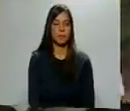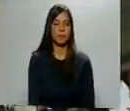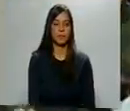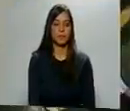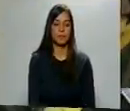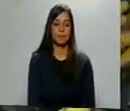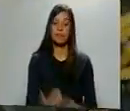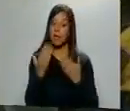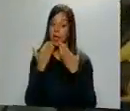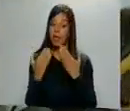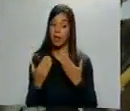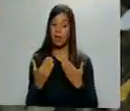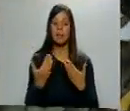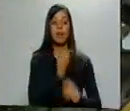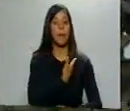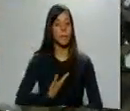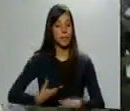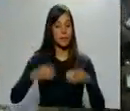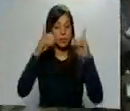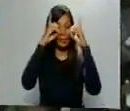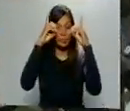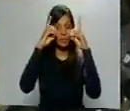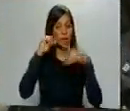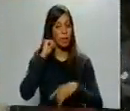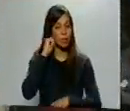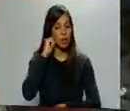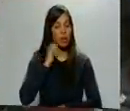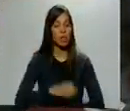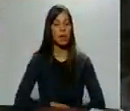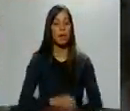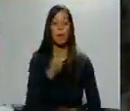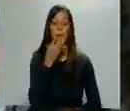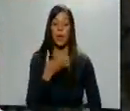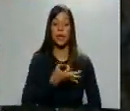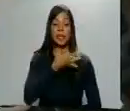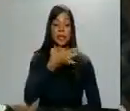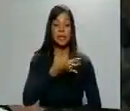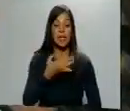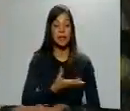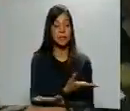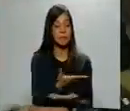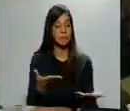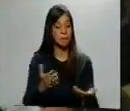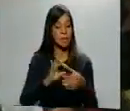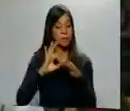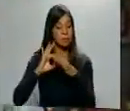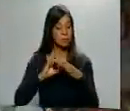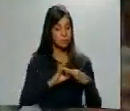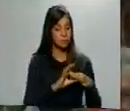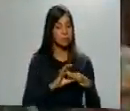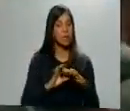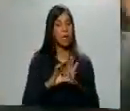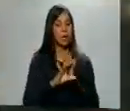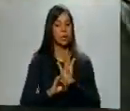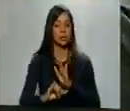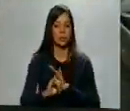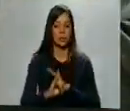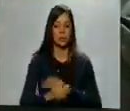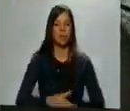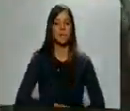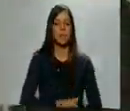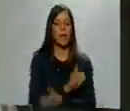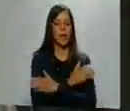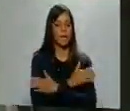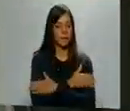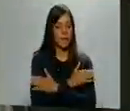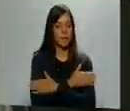Gracias, señora presidenta. Buenas tardes, colegas constituyentes. Nos sumamos a las felicitaciones para el